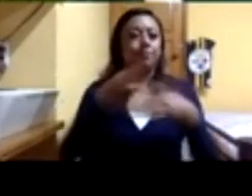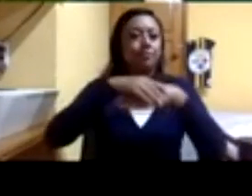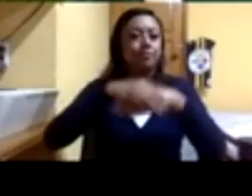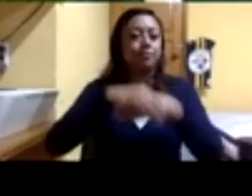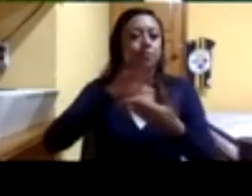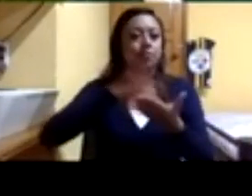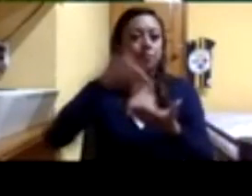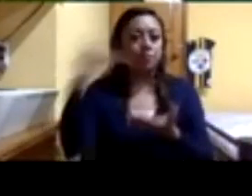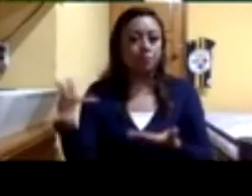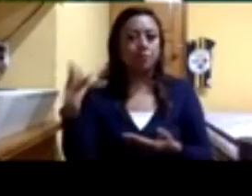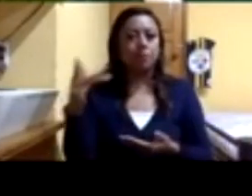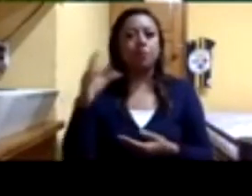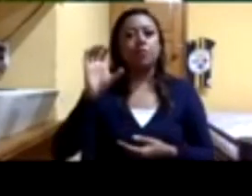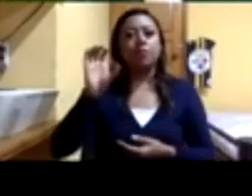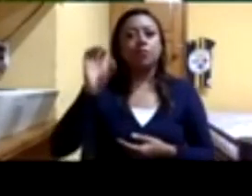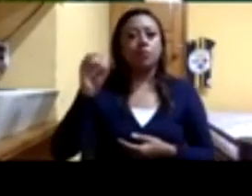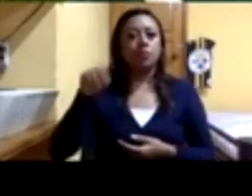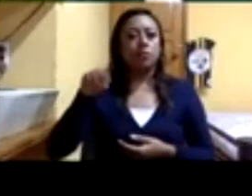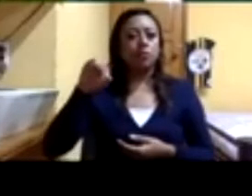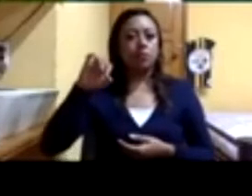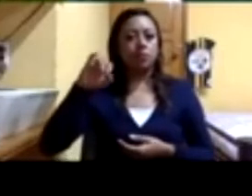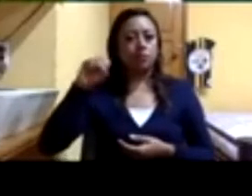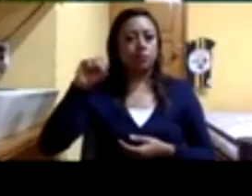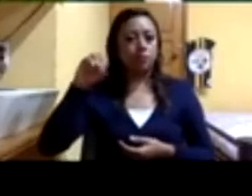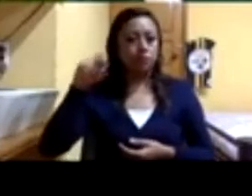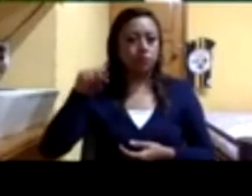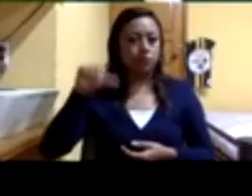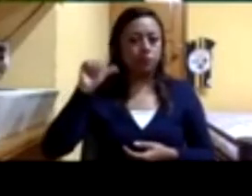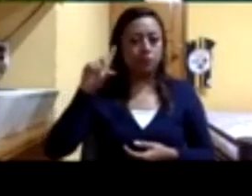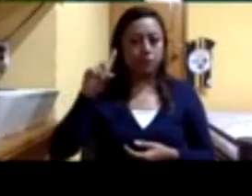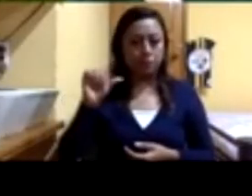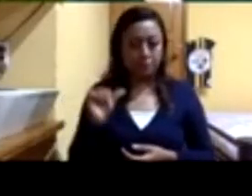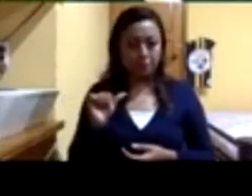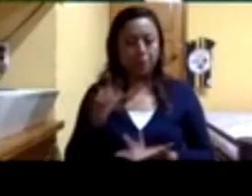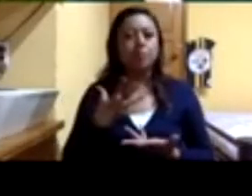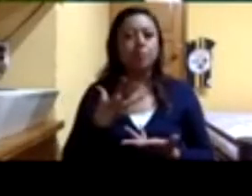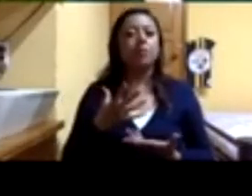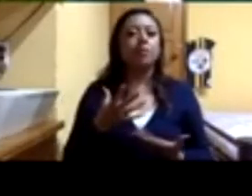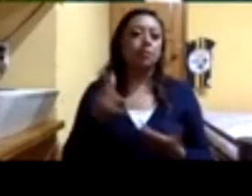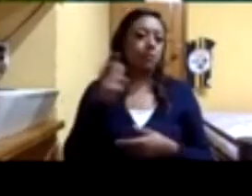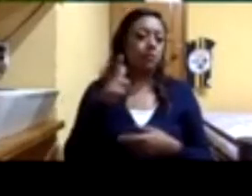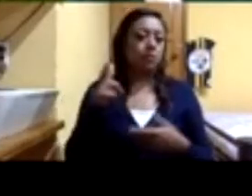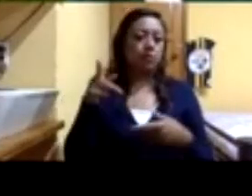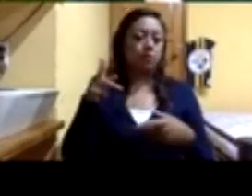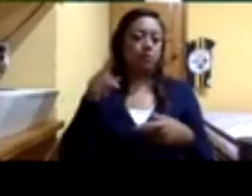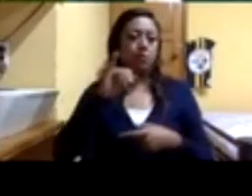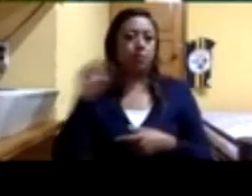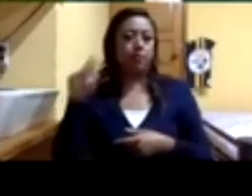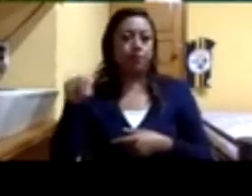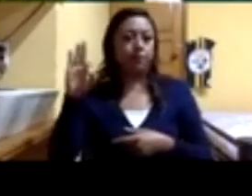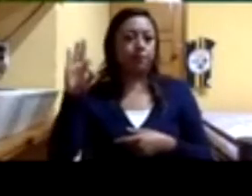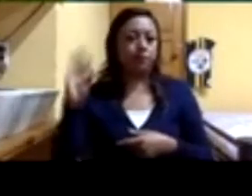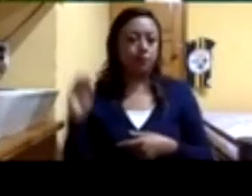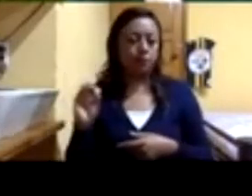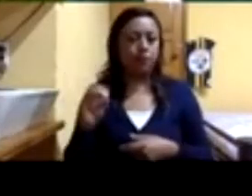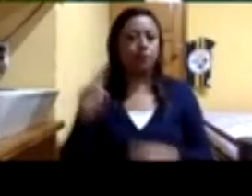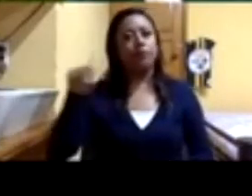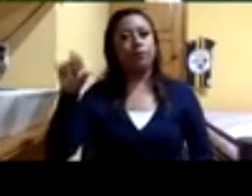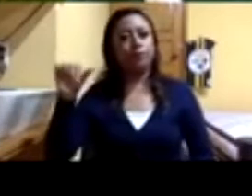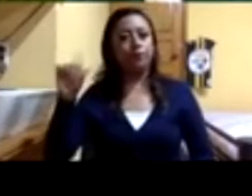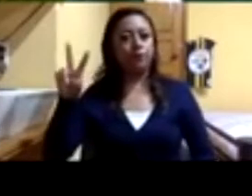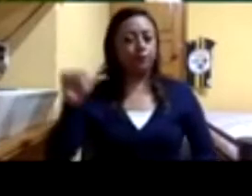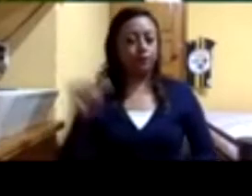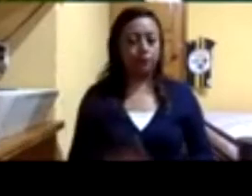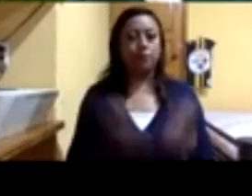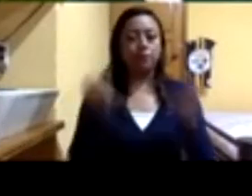comisionada ciudadana del Info Ciudad de México, María del Carmen Nava, al comisionado ciudadano presidente